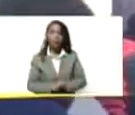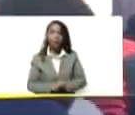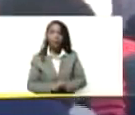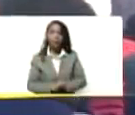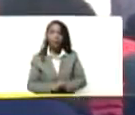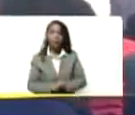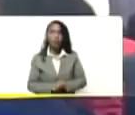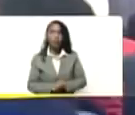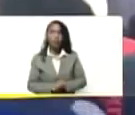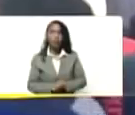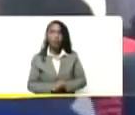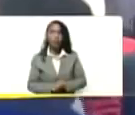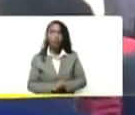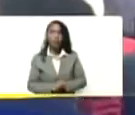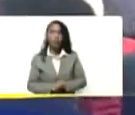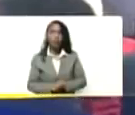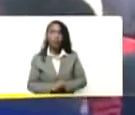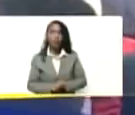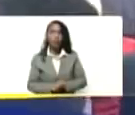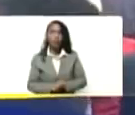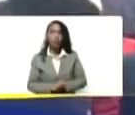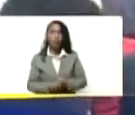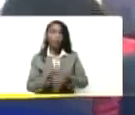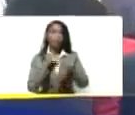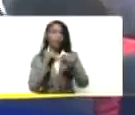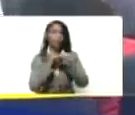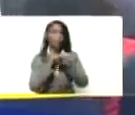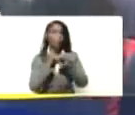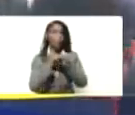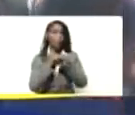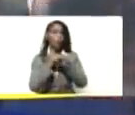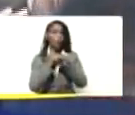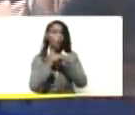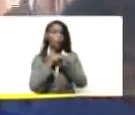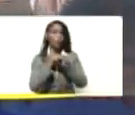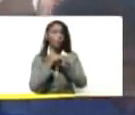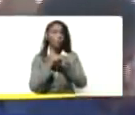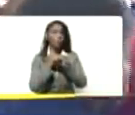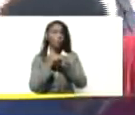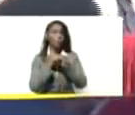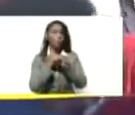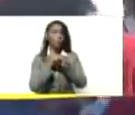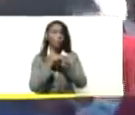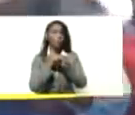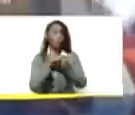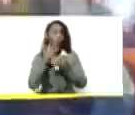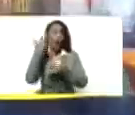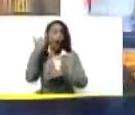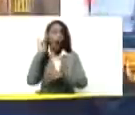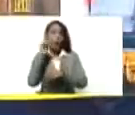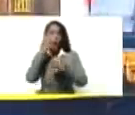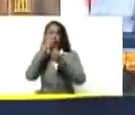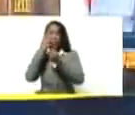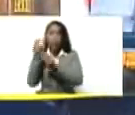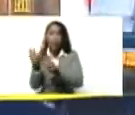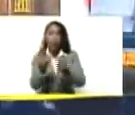tecnológico comercial del imperialismo norteamericano y el bloqueo mental de los